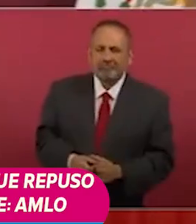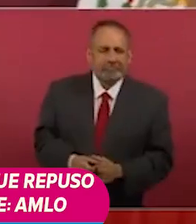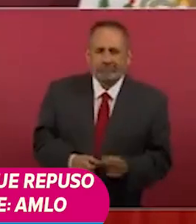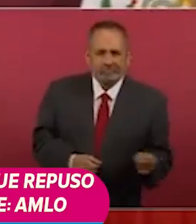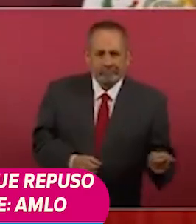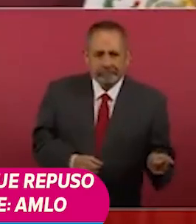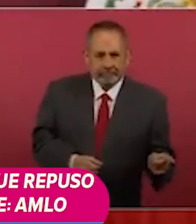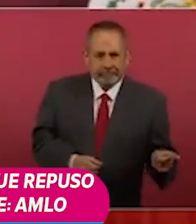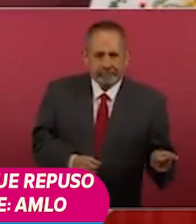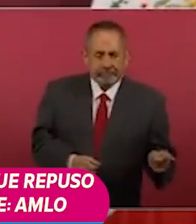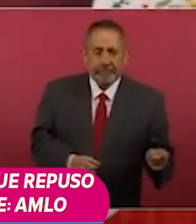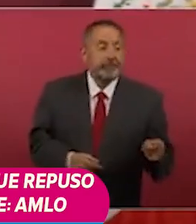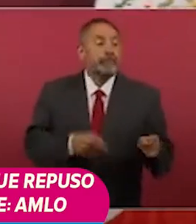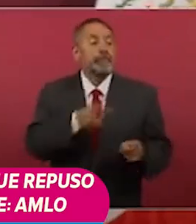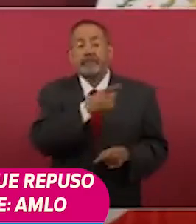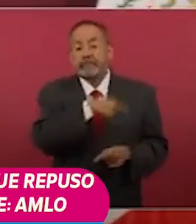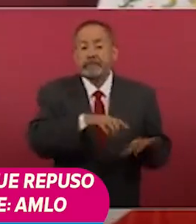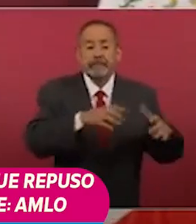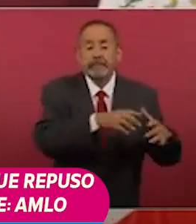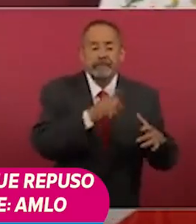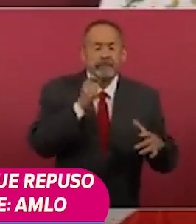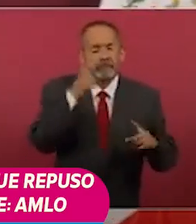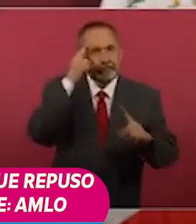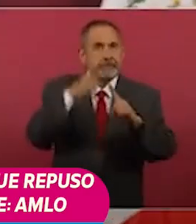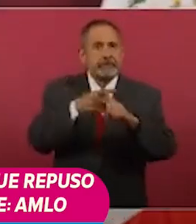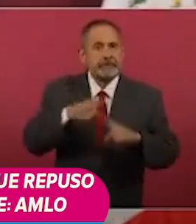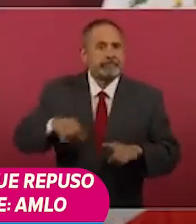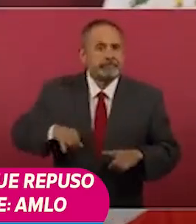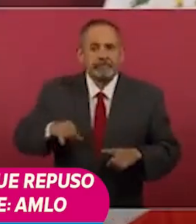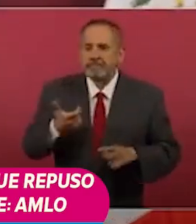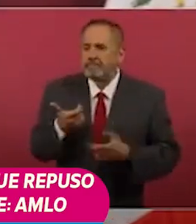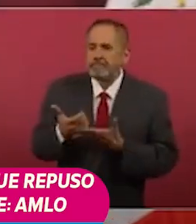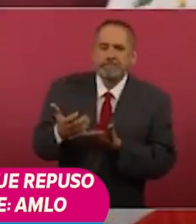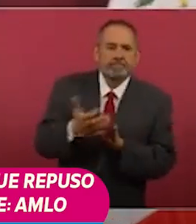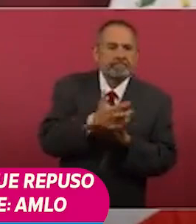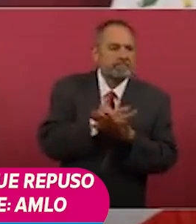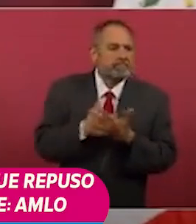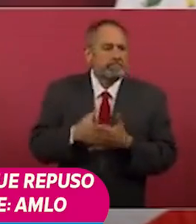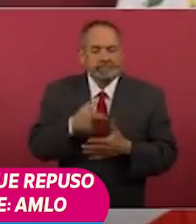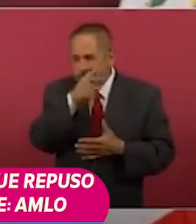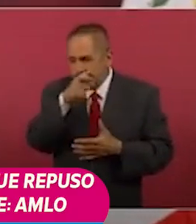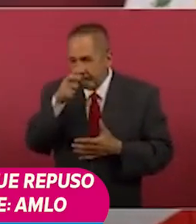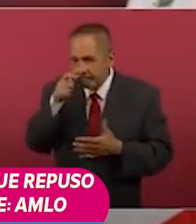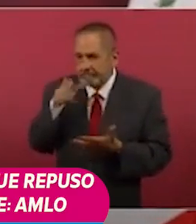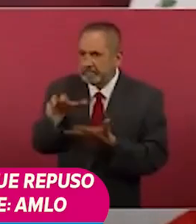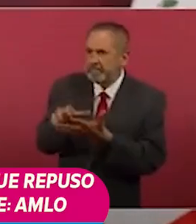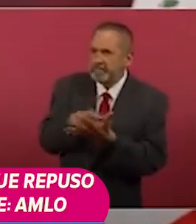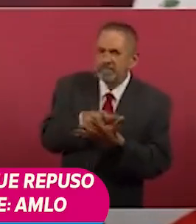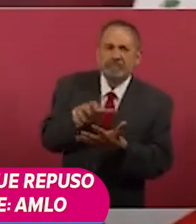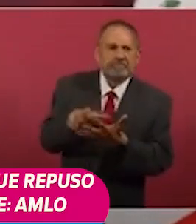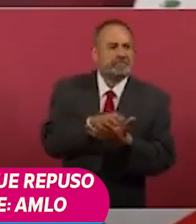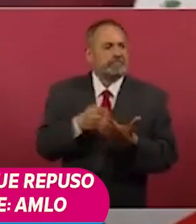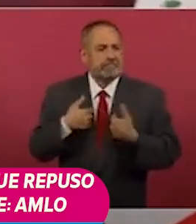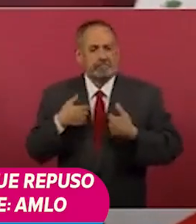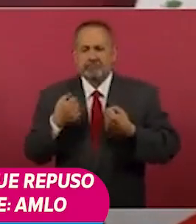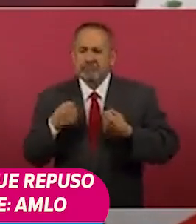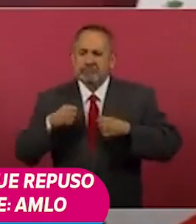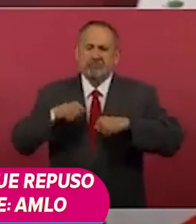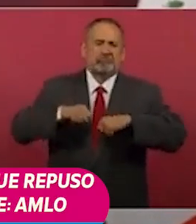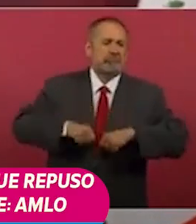Lo que les interesa es el dinero y el poder por el poder.